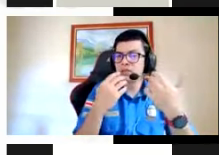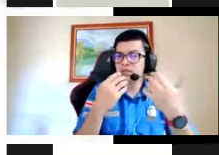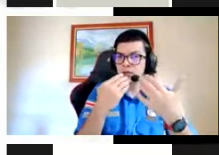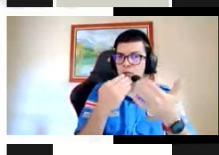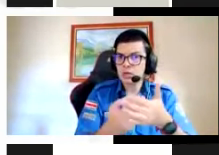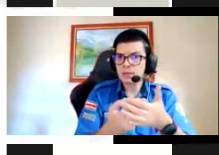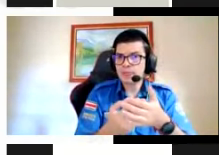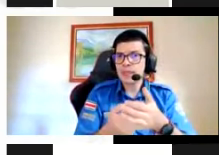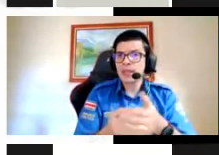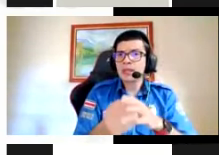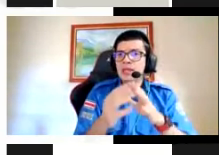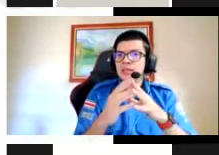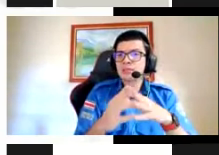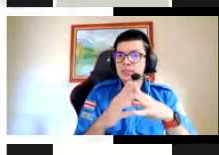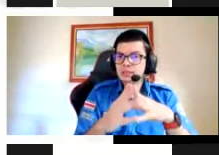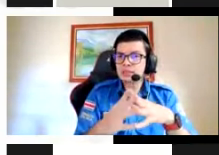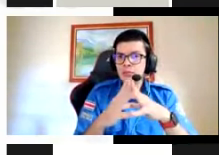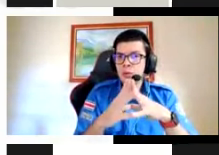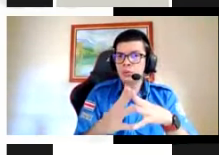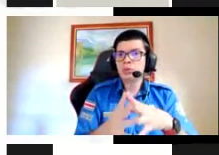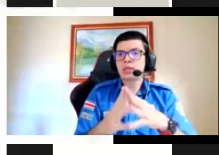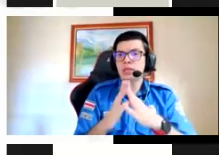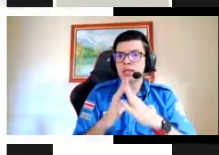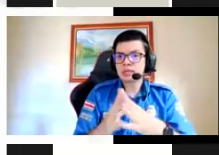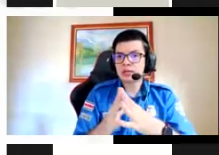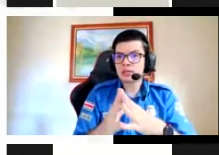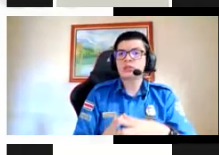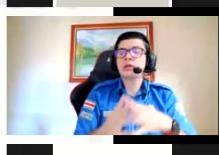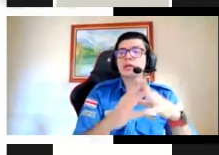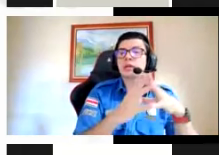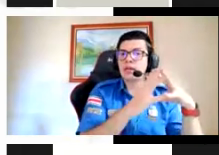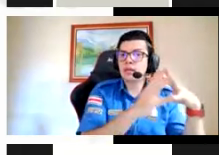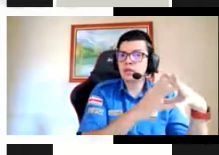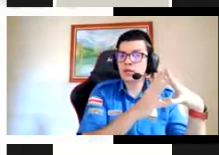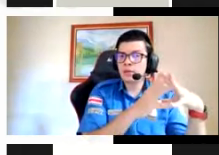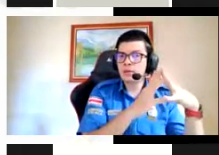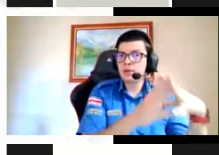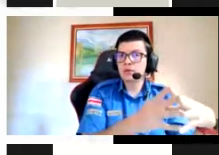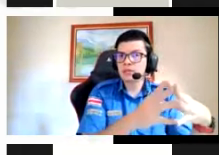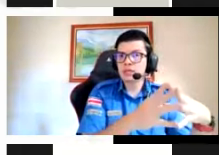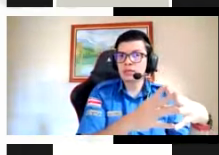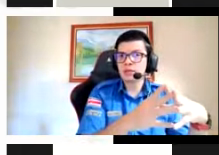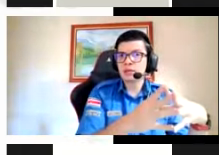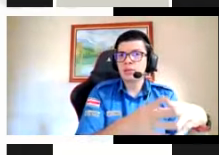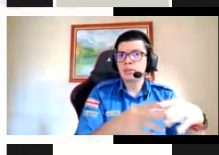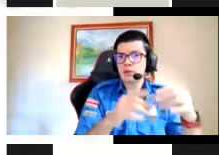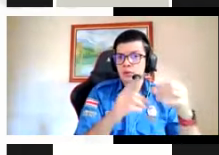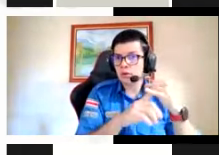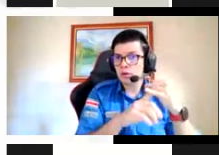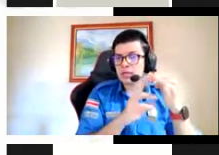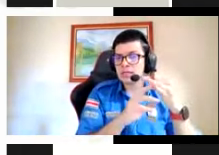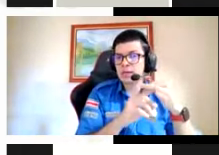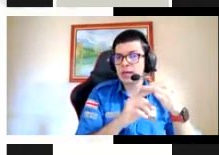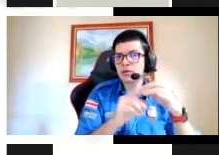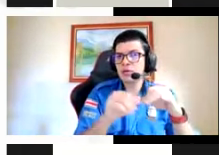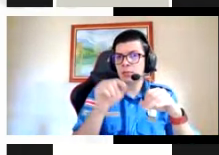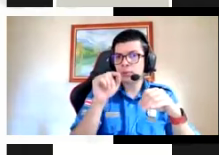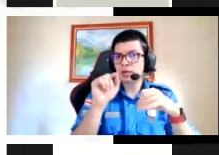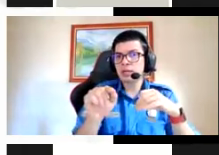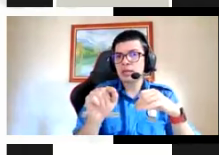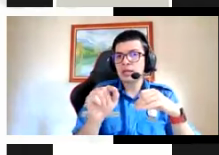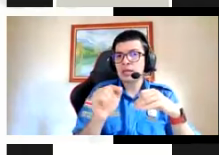condición insegura. Y es más inseguro aún tener esta condición dentro de la misma cocina, por todo lo que ya he explicado